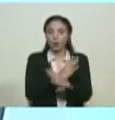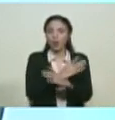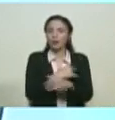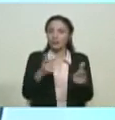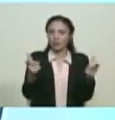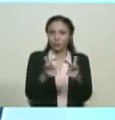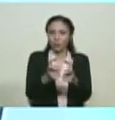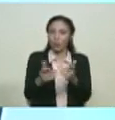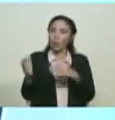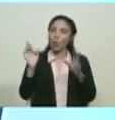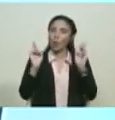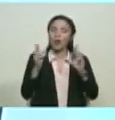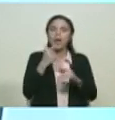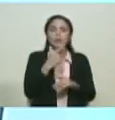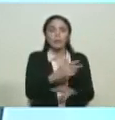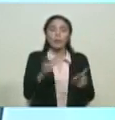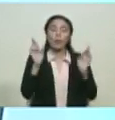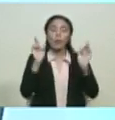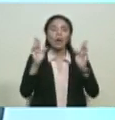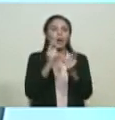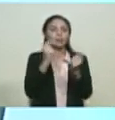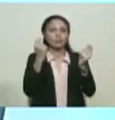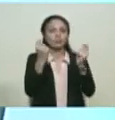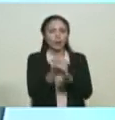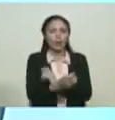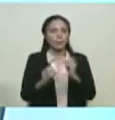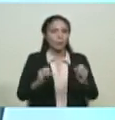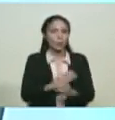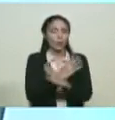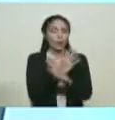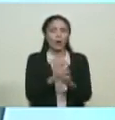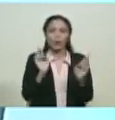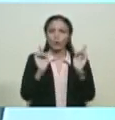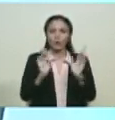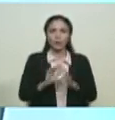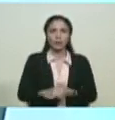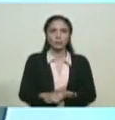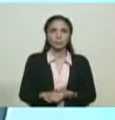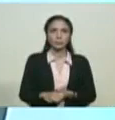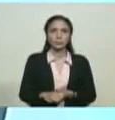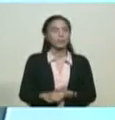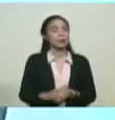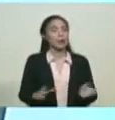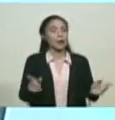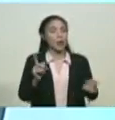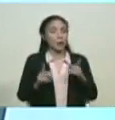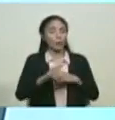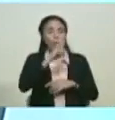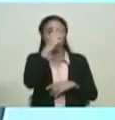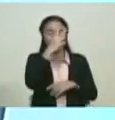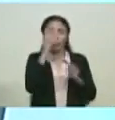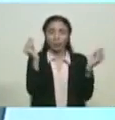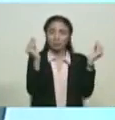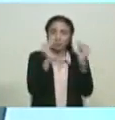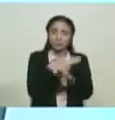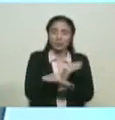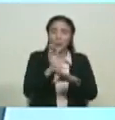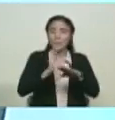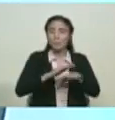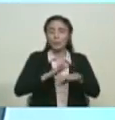vengo a un nuevo tiempo para la oea aunque manifestamos nuestras dudas porque su organismo estaba